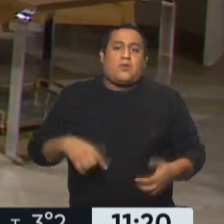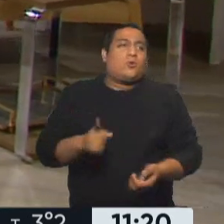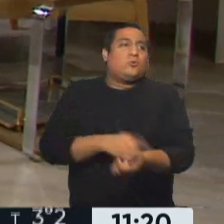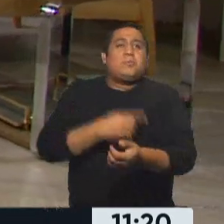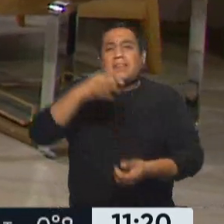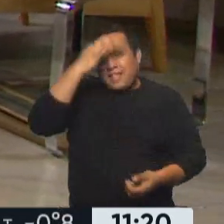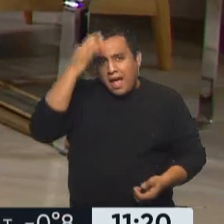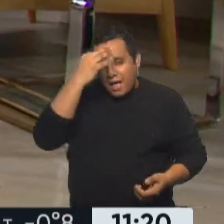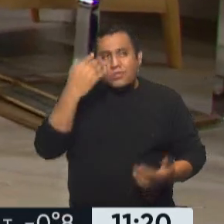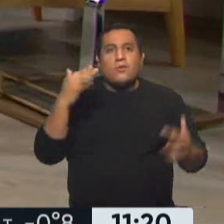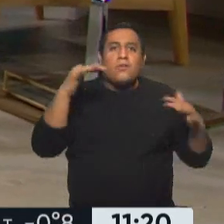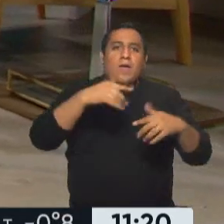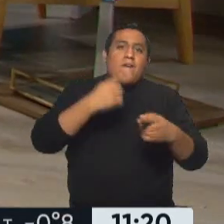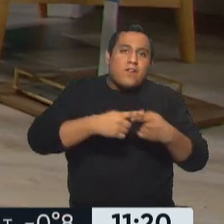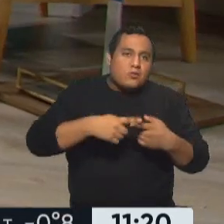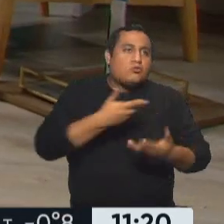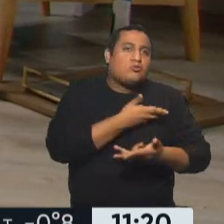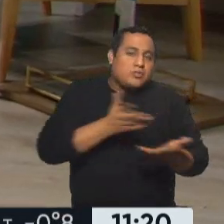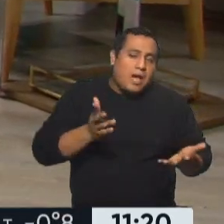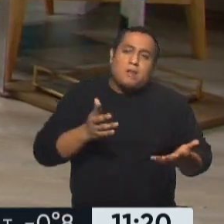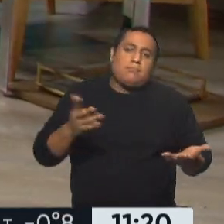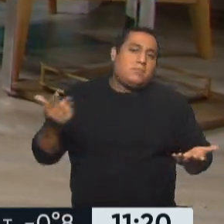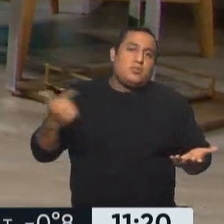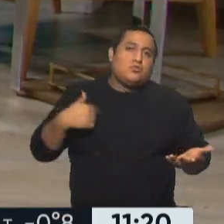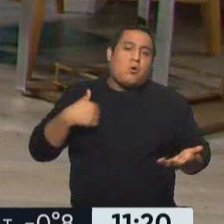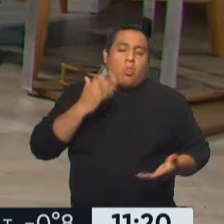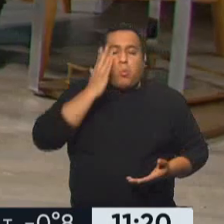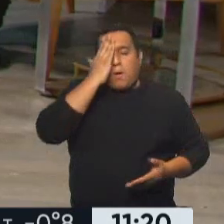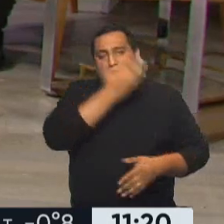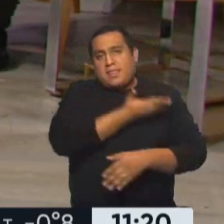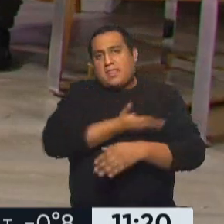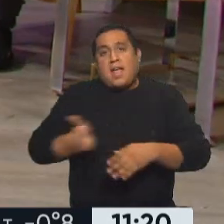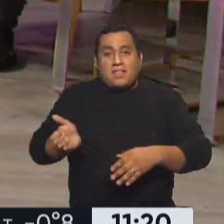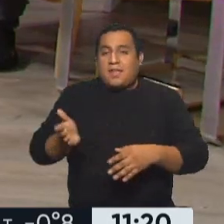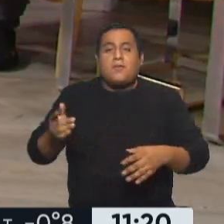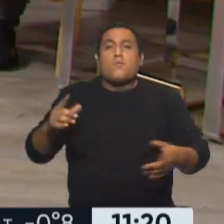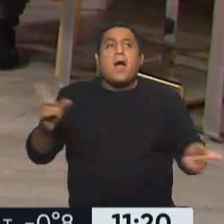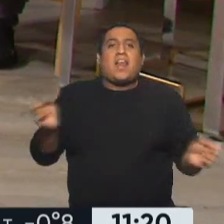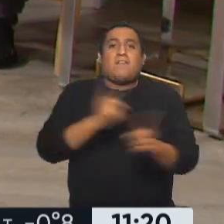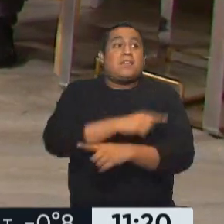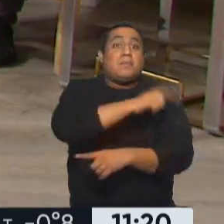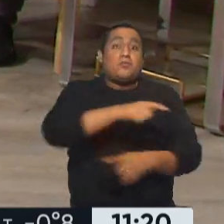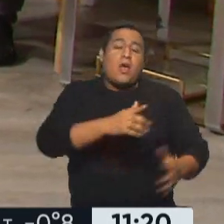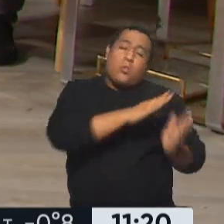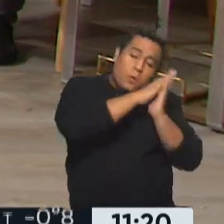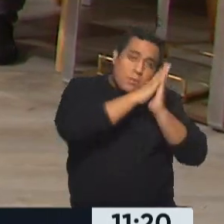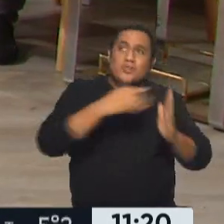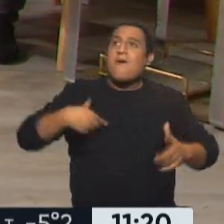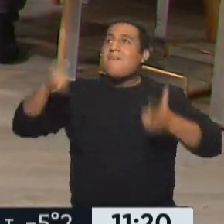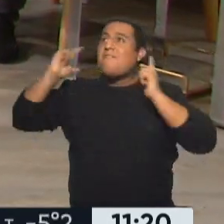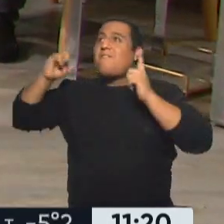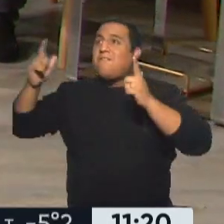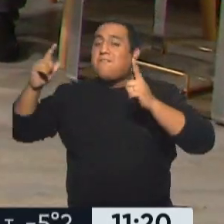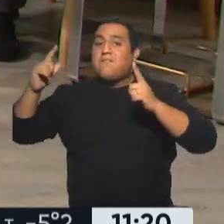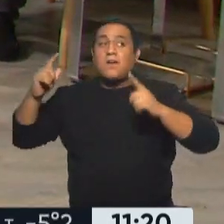teatros o de los eventos sociales y todo, es como que yo me duermo siempre tarde, mi vida funciona al revés de... O sea, cuando la gente descansa, yo me divierto, y cuando la gente se